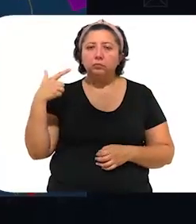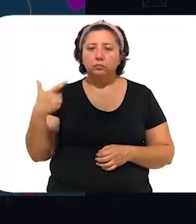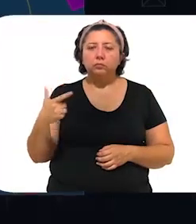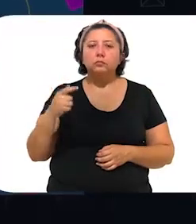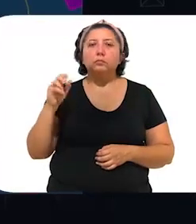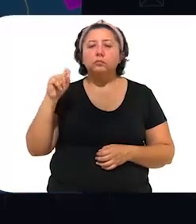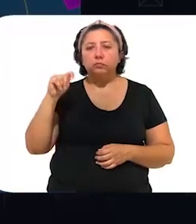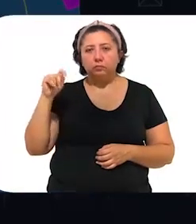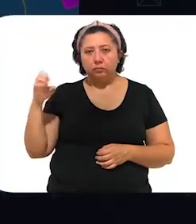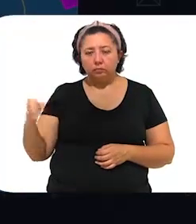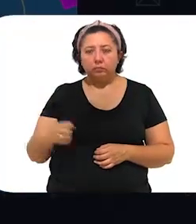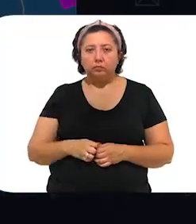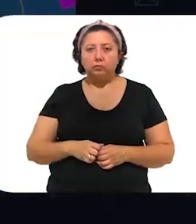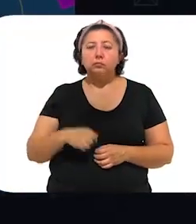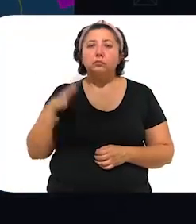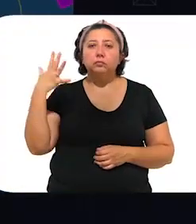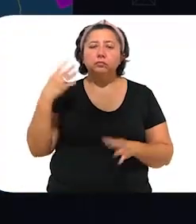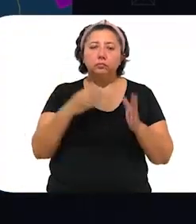14.977 en la zona oriente,